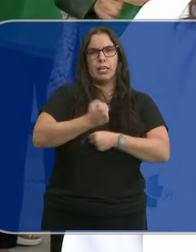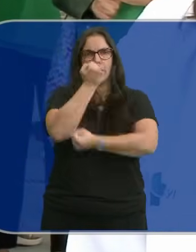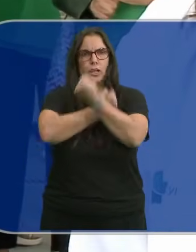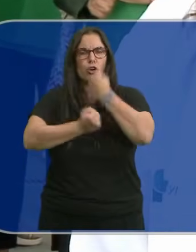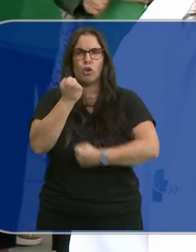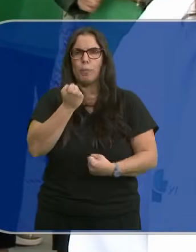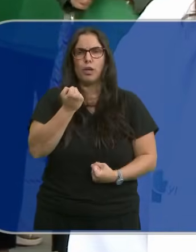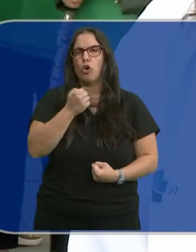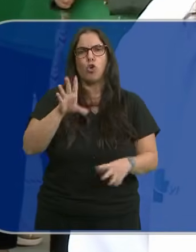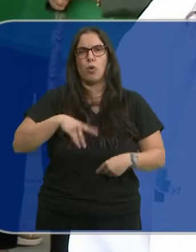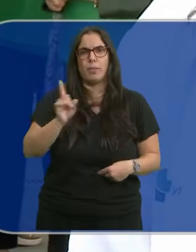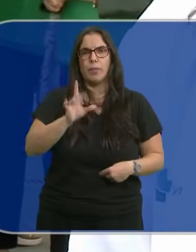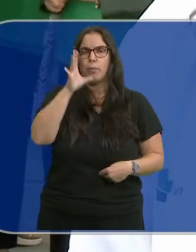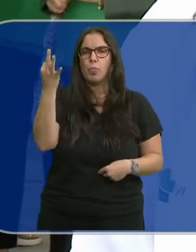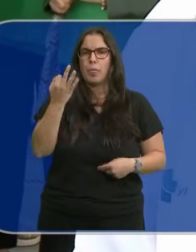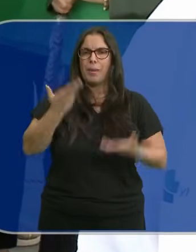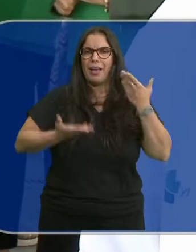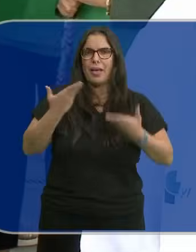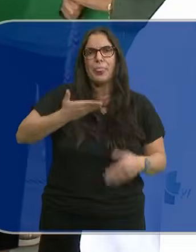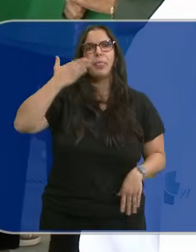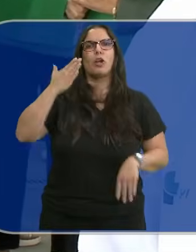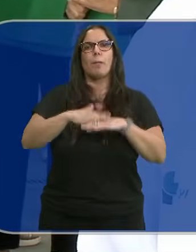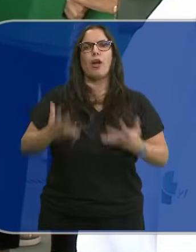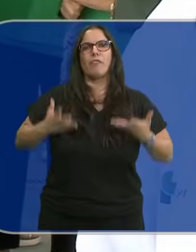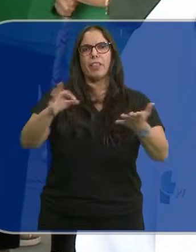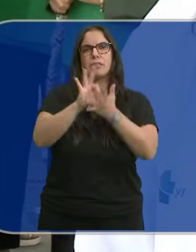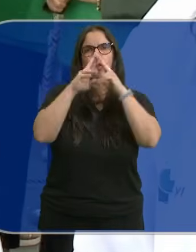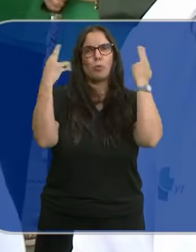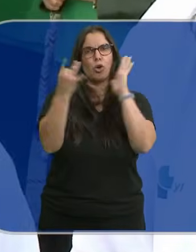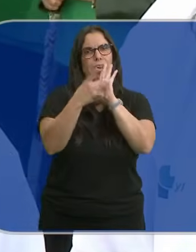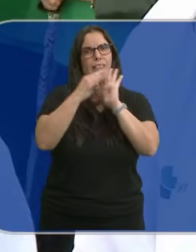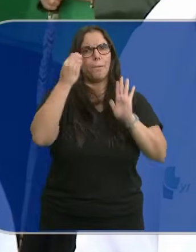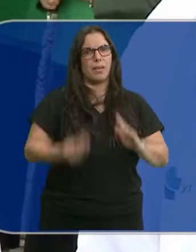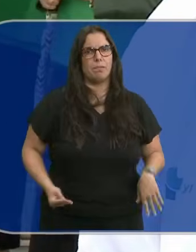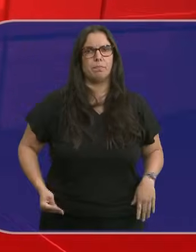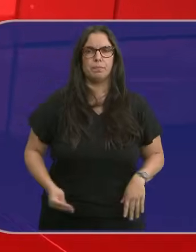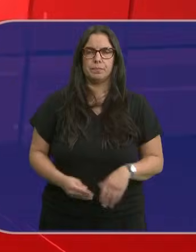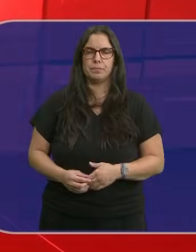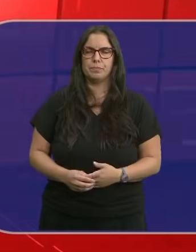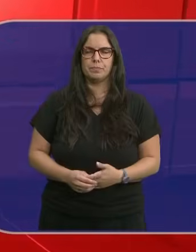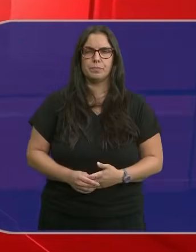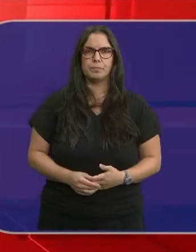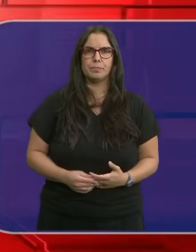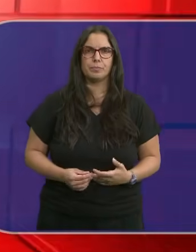han de ser dignas y justas para poder ofrecer un servicio público de calidad a la ciudadanía.